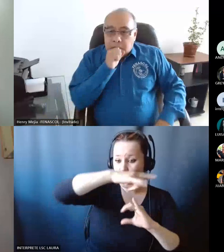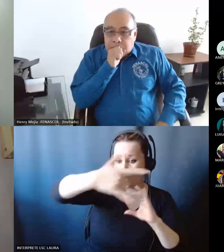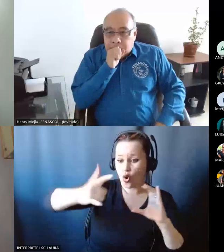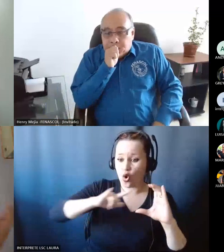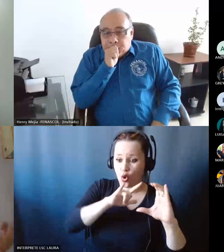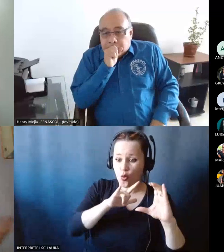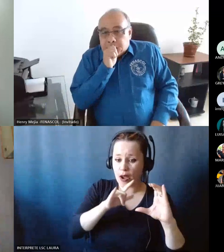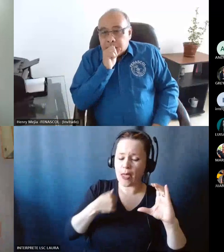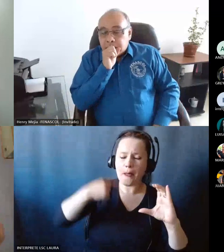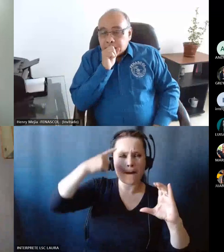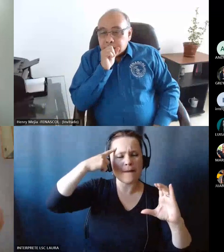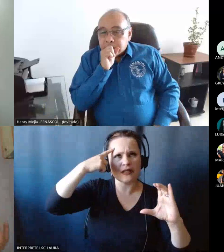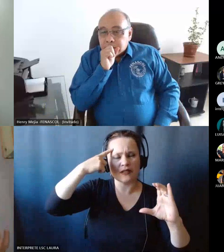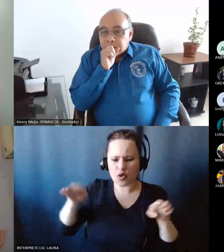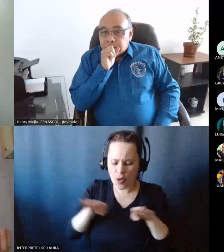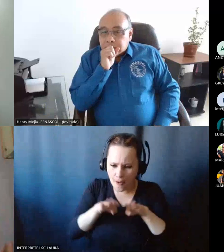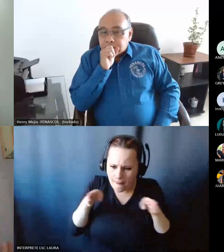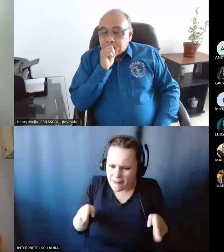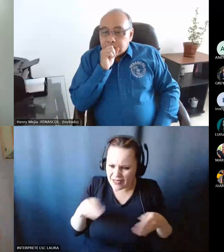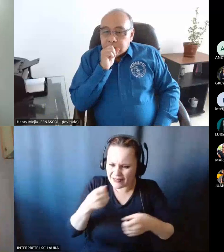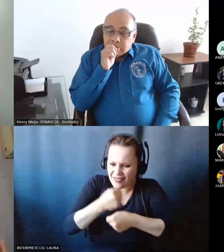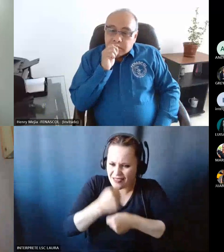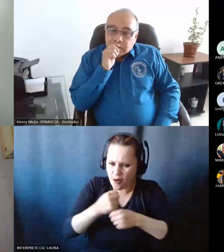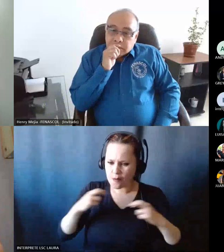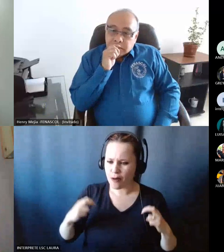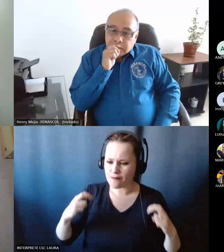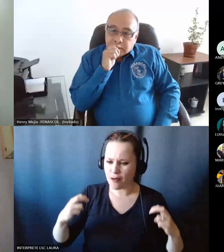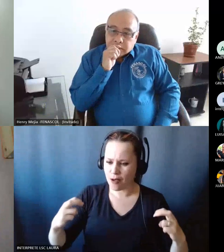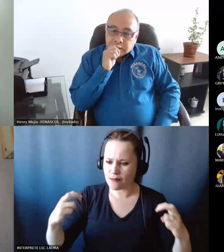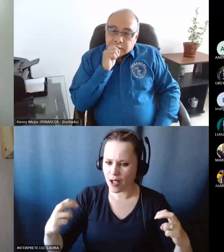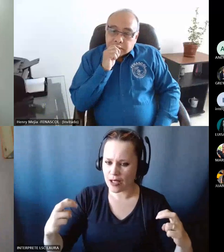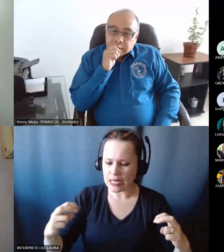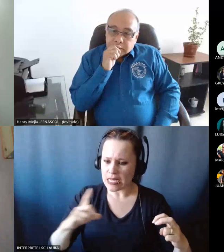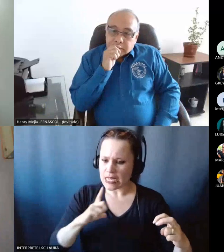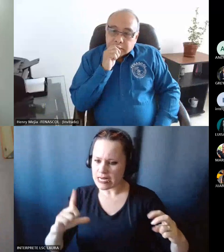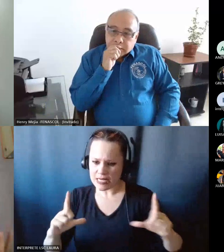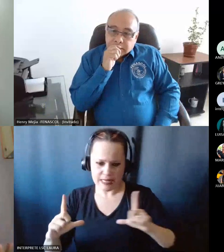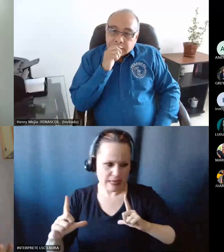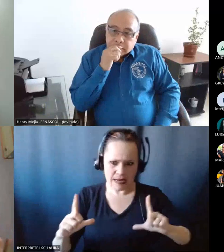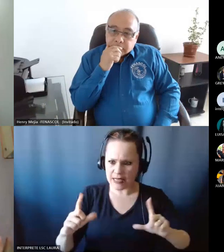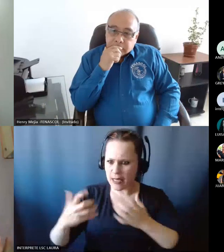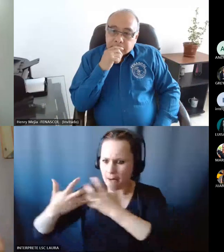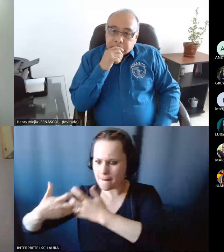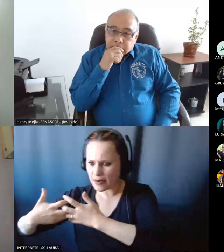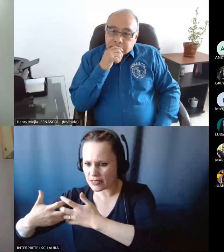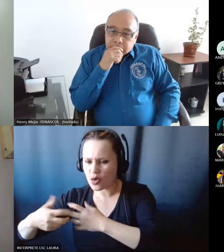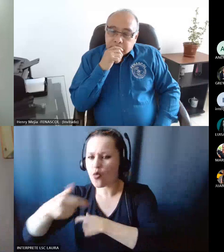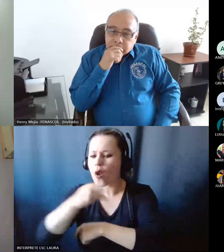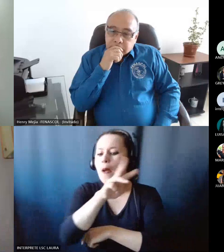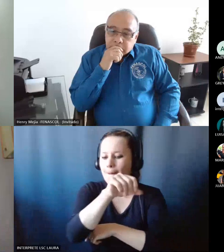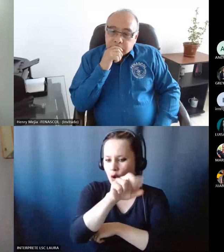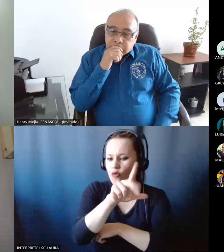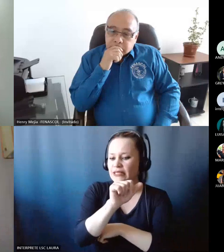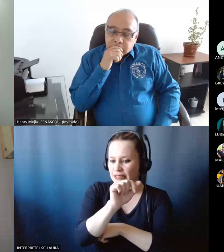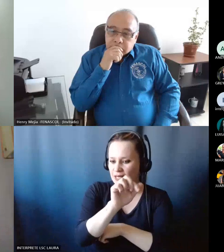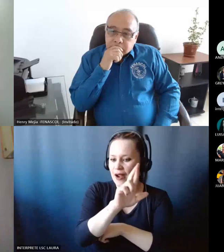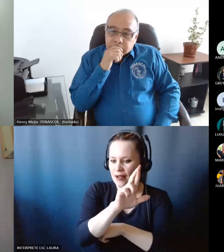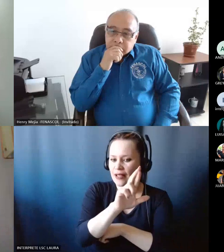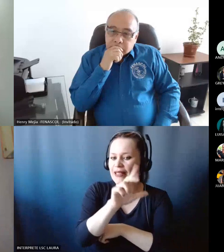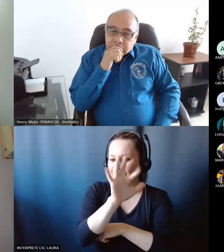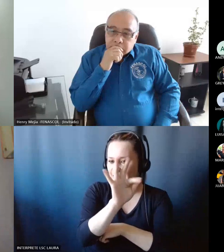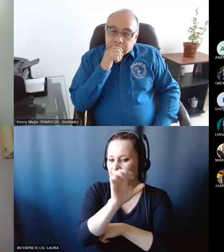eh pudimos vincular más de 100 líderes de empresas entre ellas telefónica que fue el primero que creó